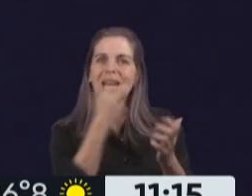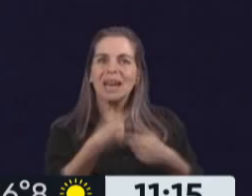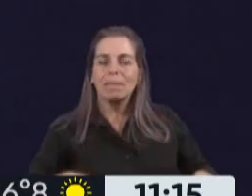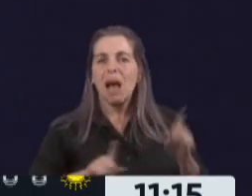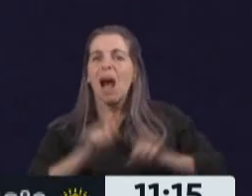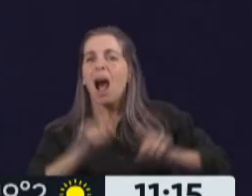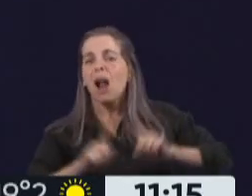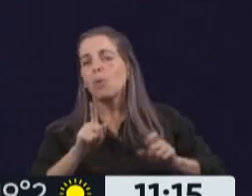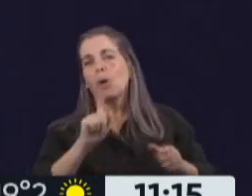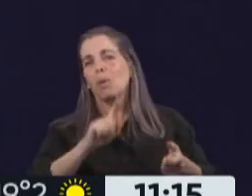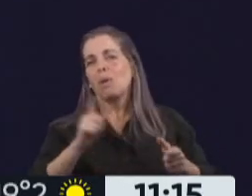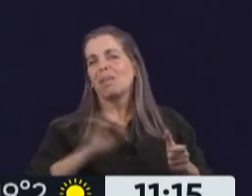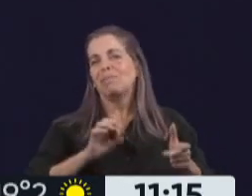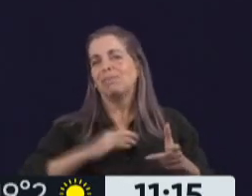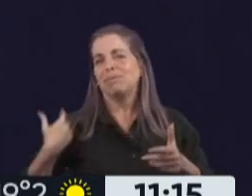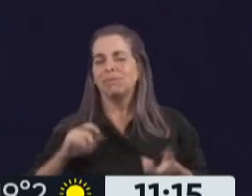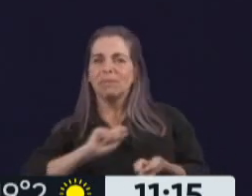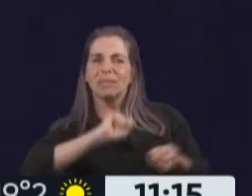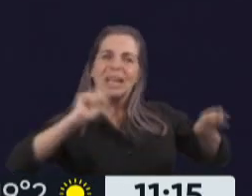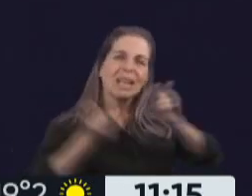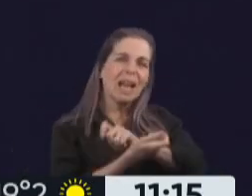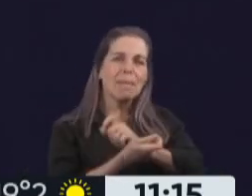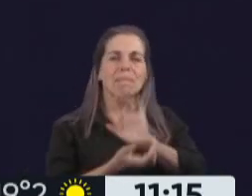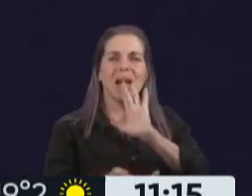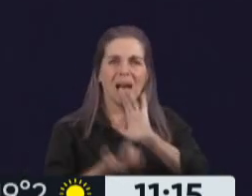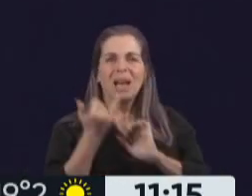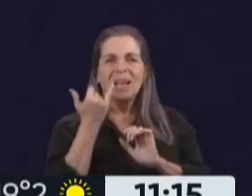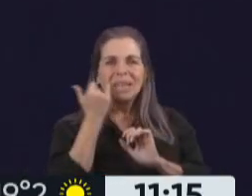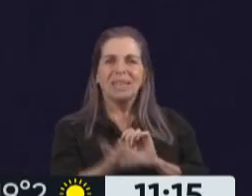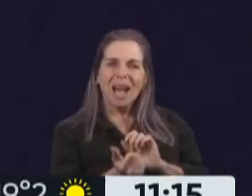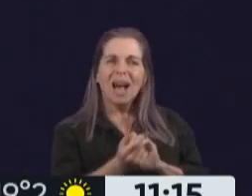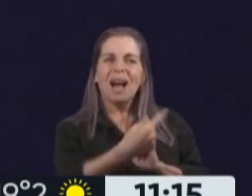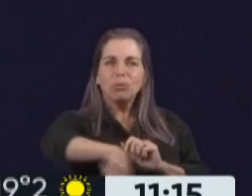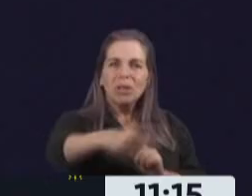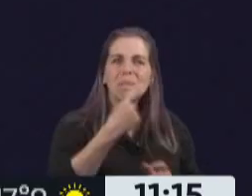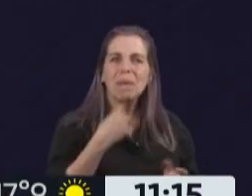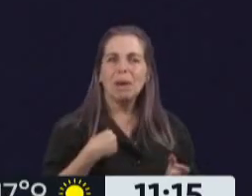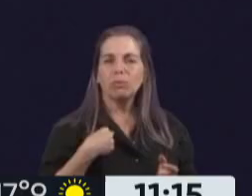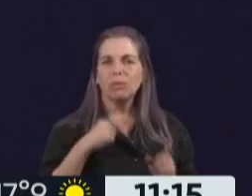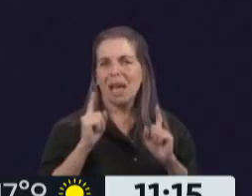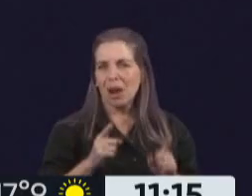por falta de utilización, entonces son reemplazados. Esto ya ustedes me lo han consultado en otra